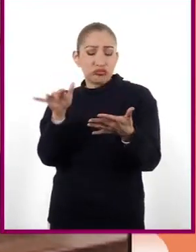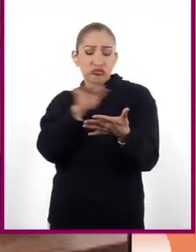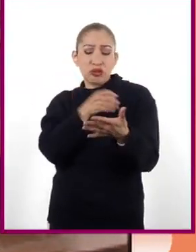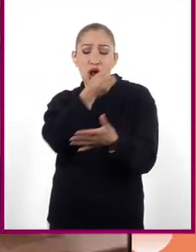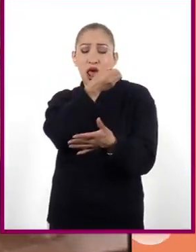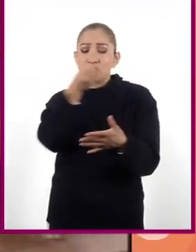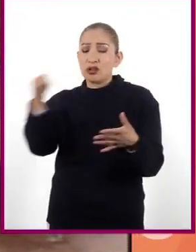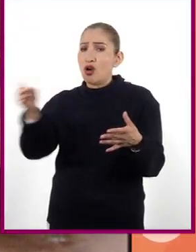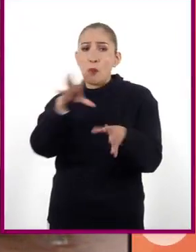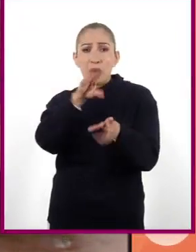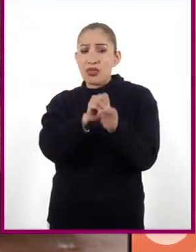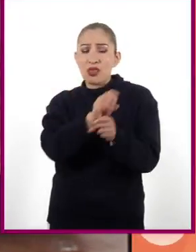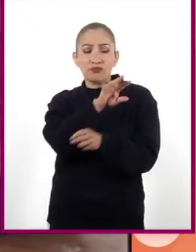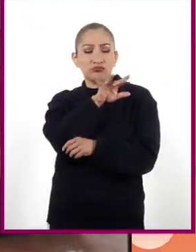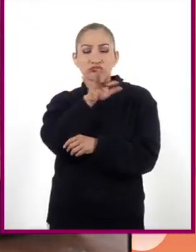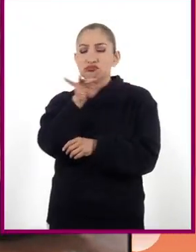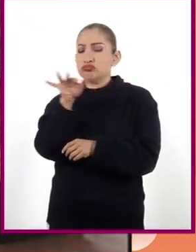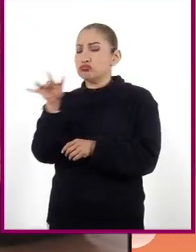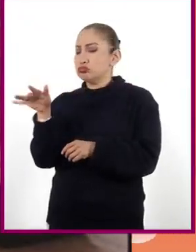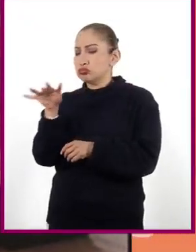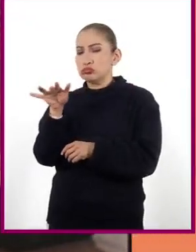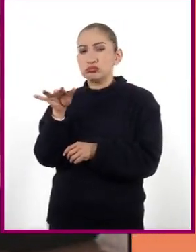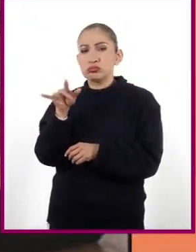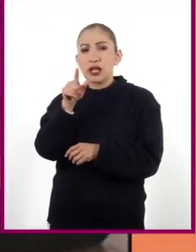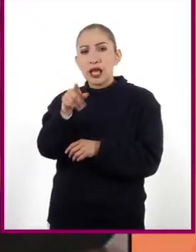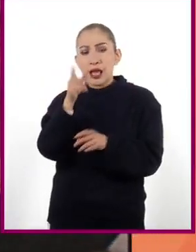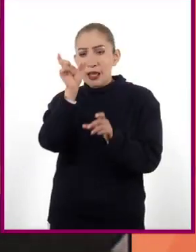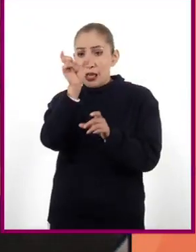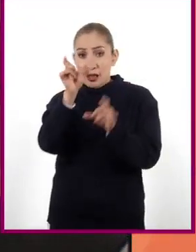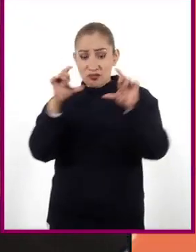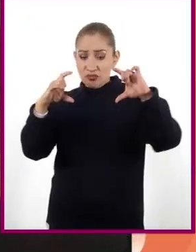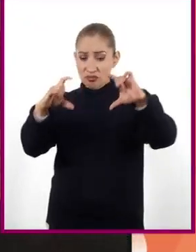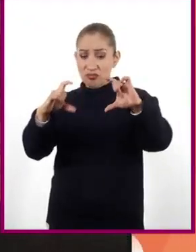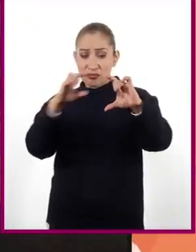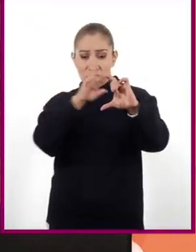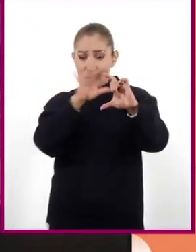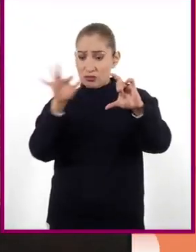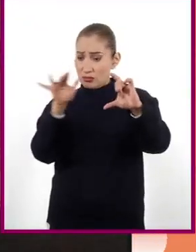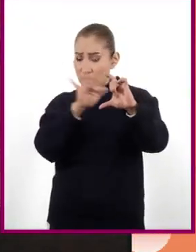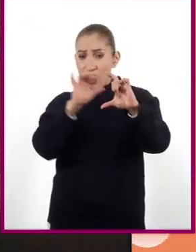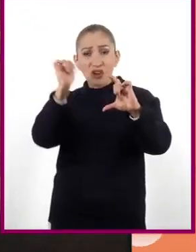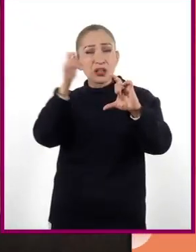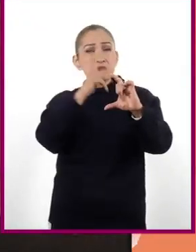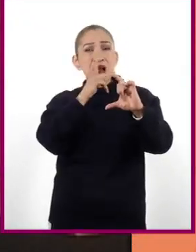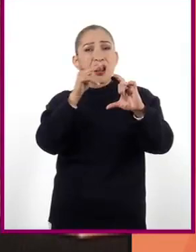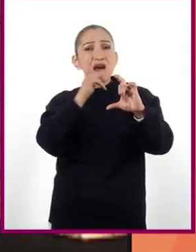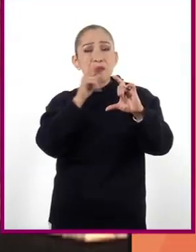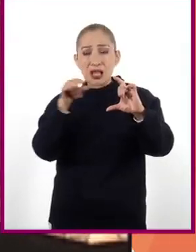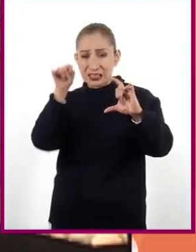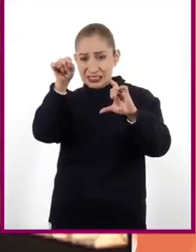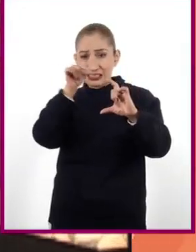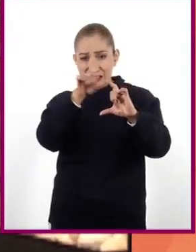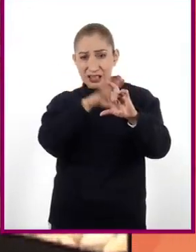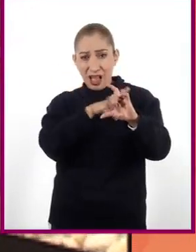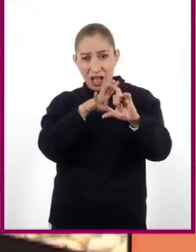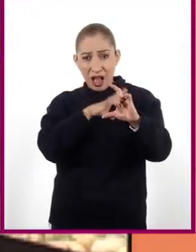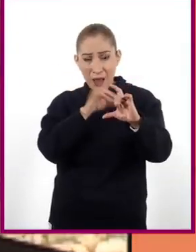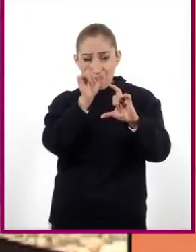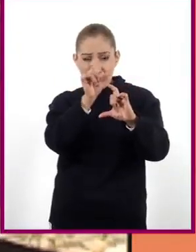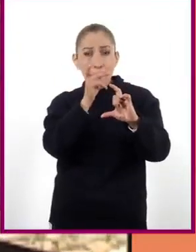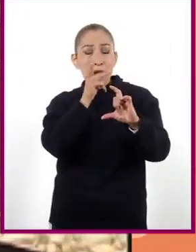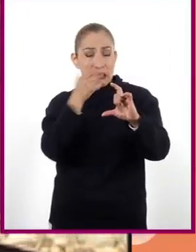la frase, toda la expresión, el párrafo incluso, de manera que las demás palabras que rodean a esta